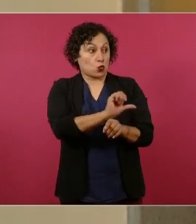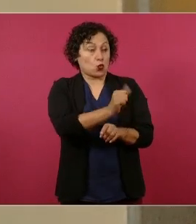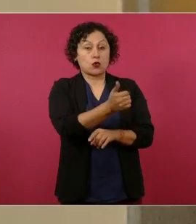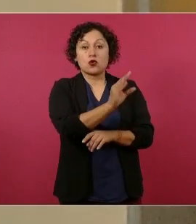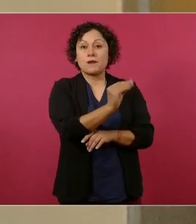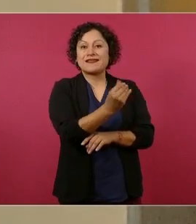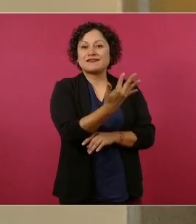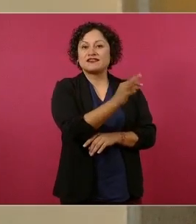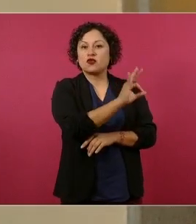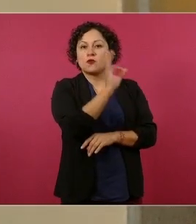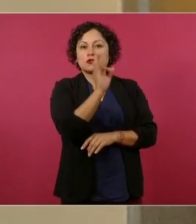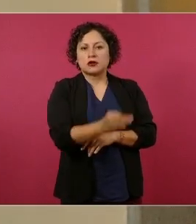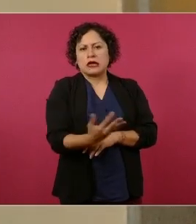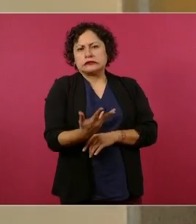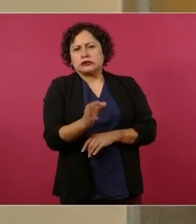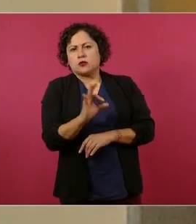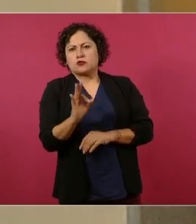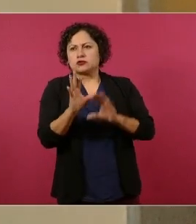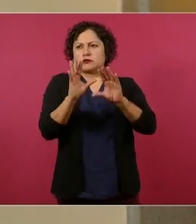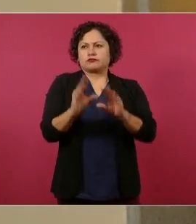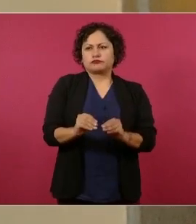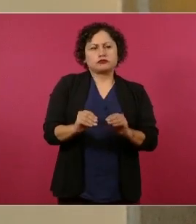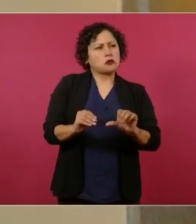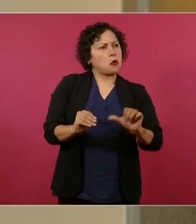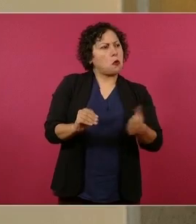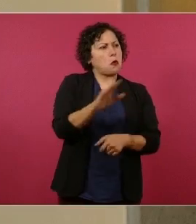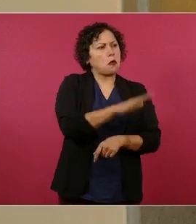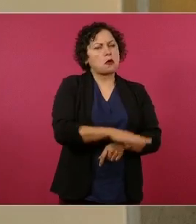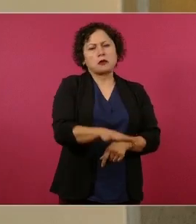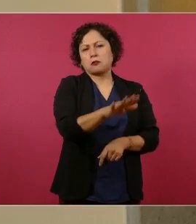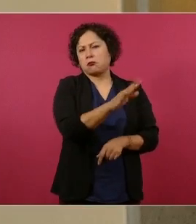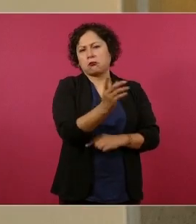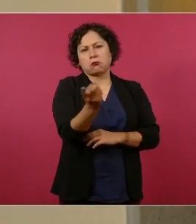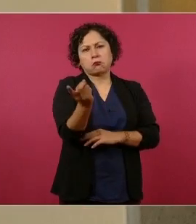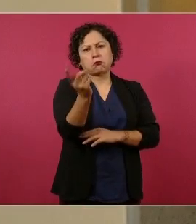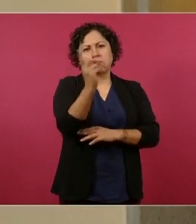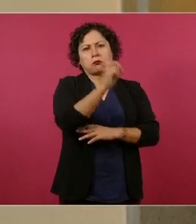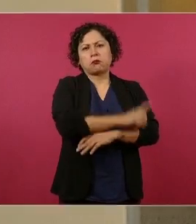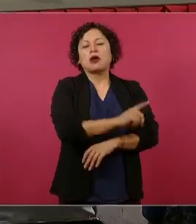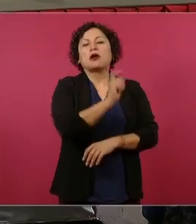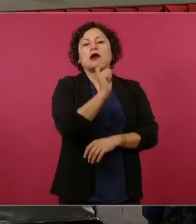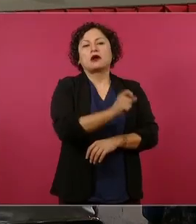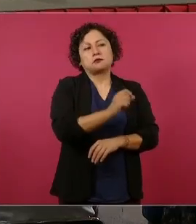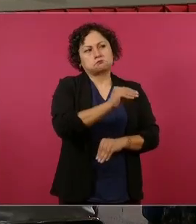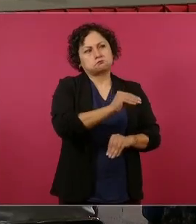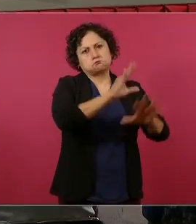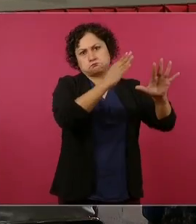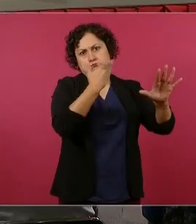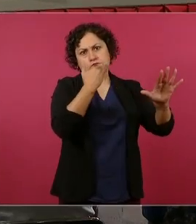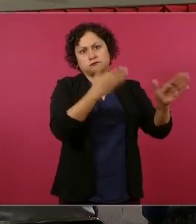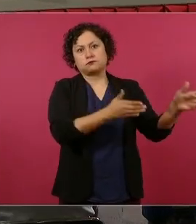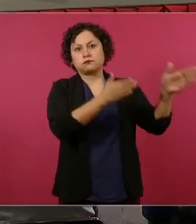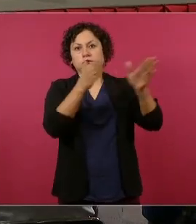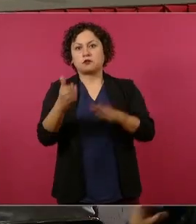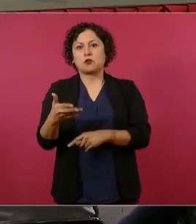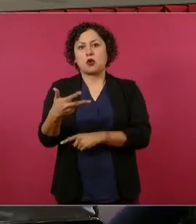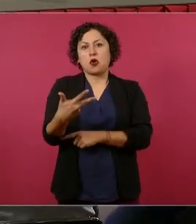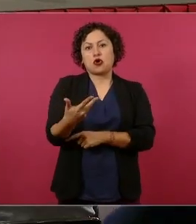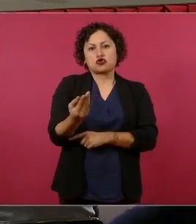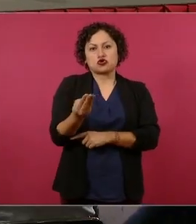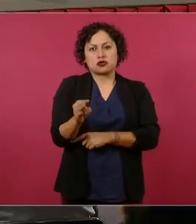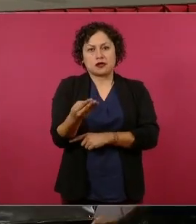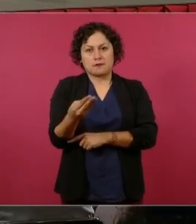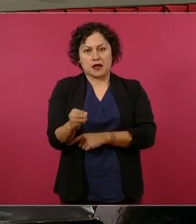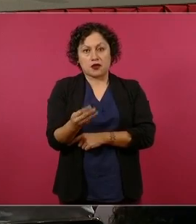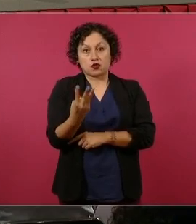95% mantuvo condiciones de disponibilidad todo el día. Para el día 8 de mayo, la afectación fue del 3%,